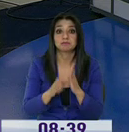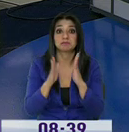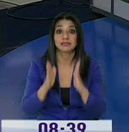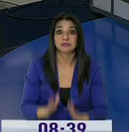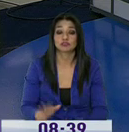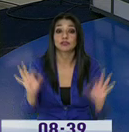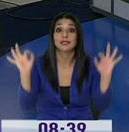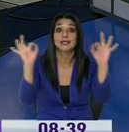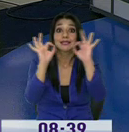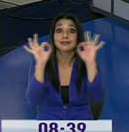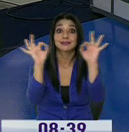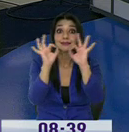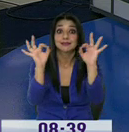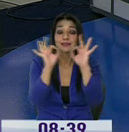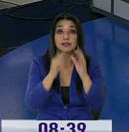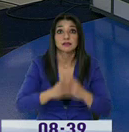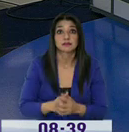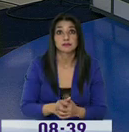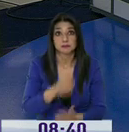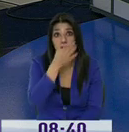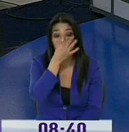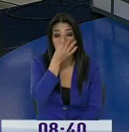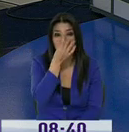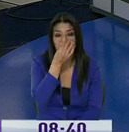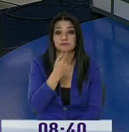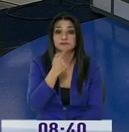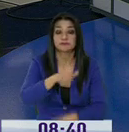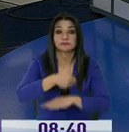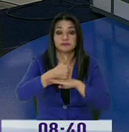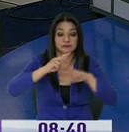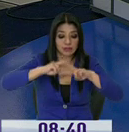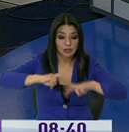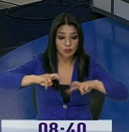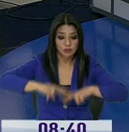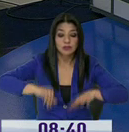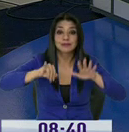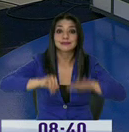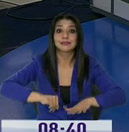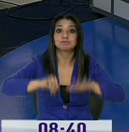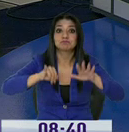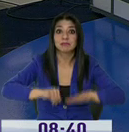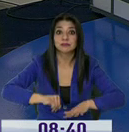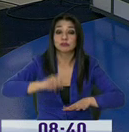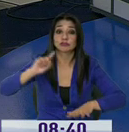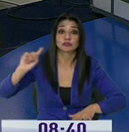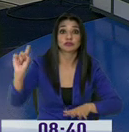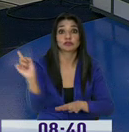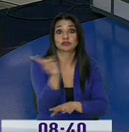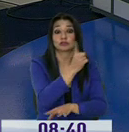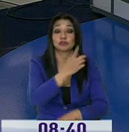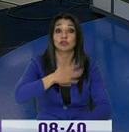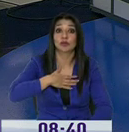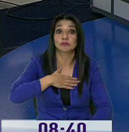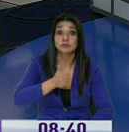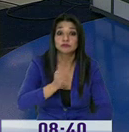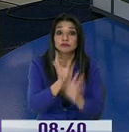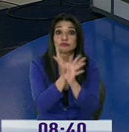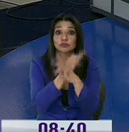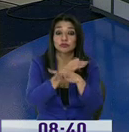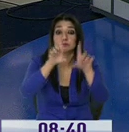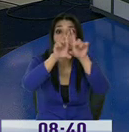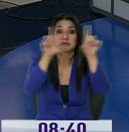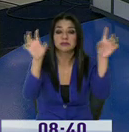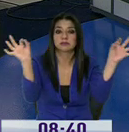de Electricidad, quien señaló que va a hacer una auditoría durante los próximos 6 meses para ver el estado y el funcionamiento de la